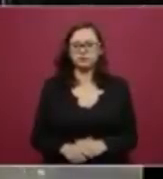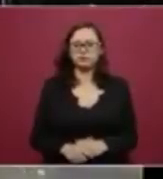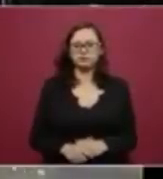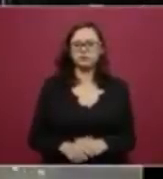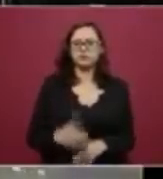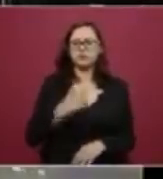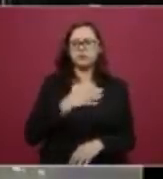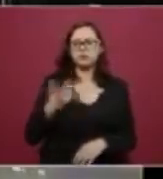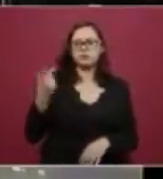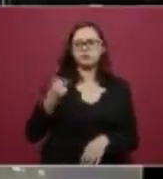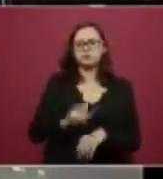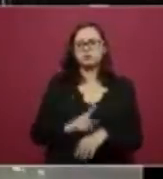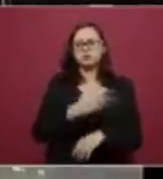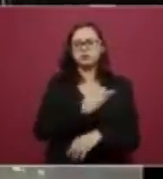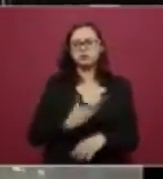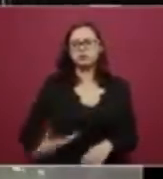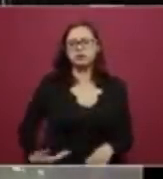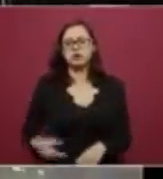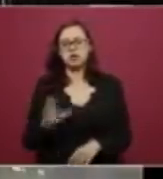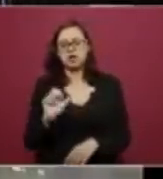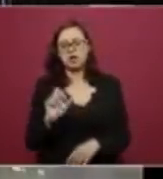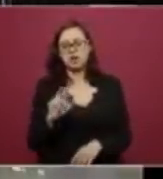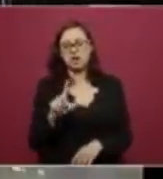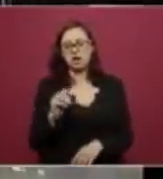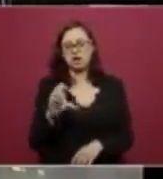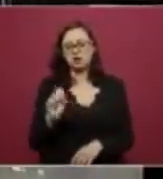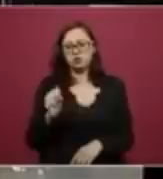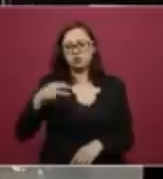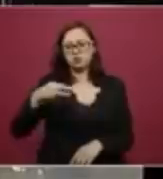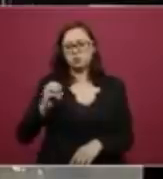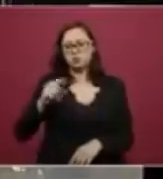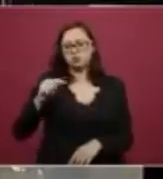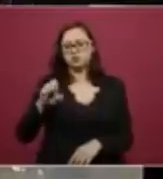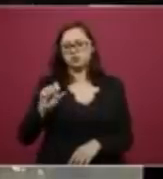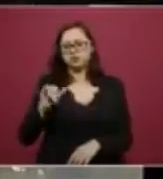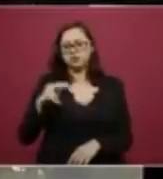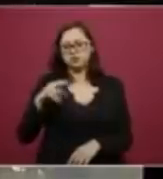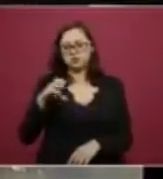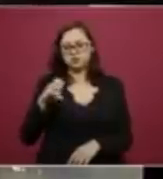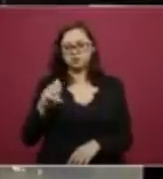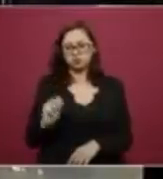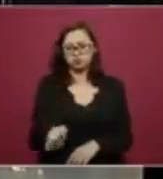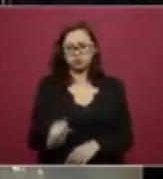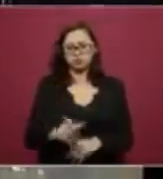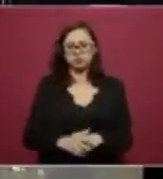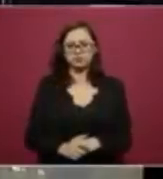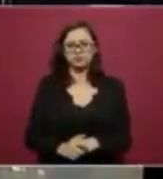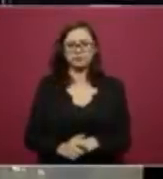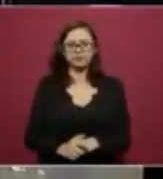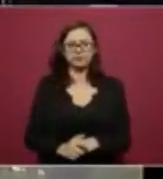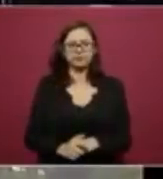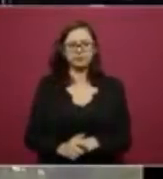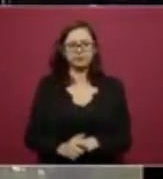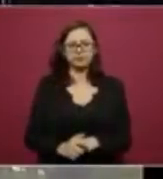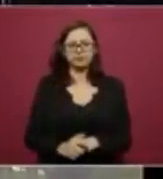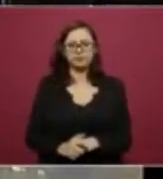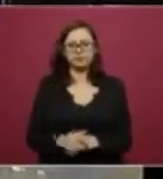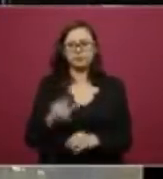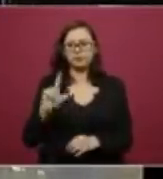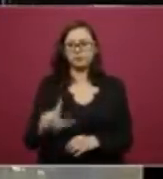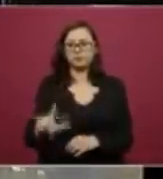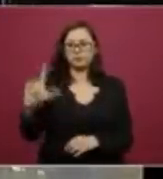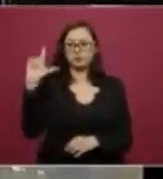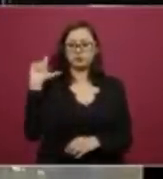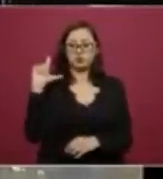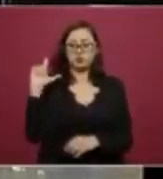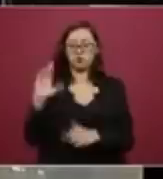Buenos días, señor presidente. Carlos Montesinos de la Hoguera. El lunes usted nos presentó el